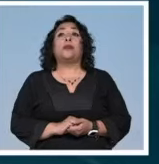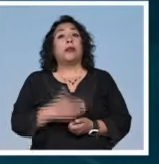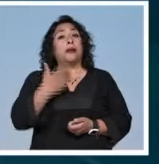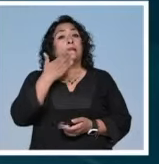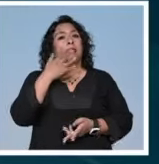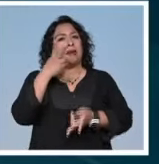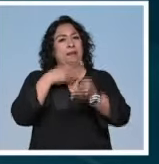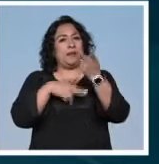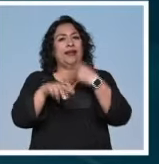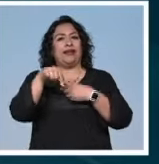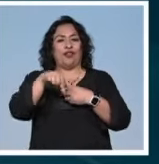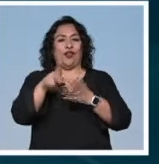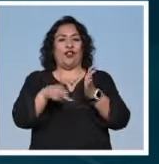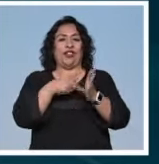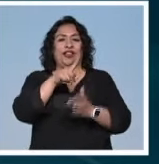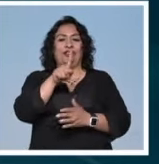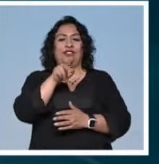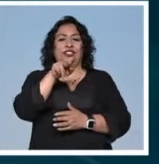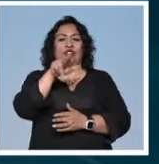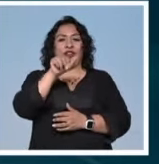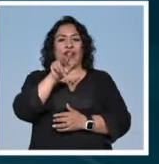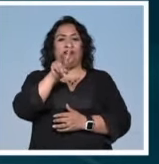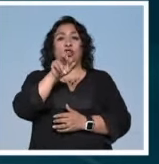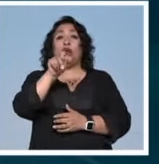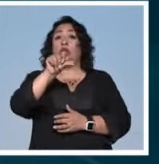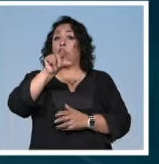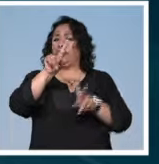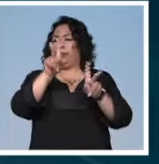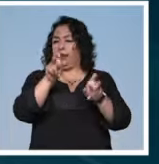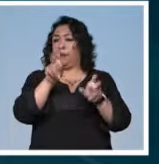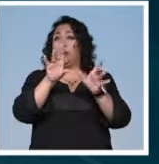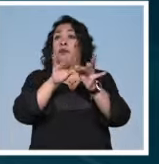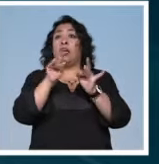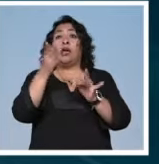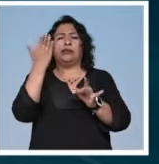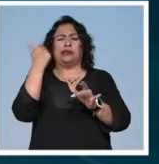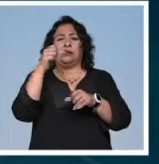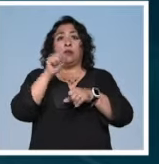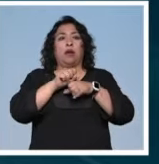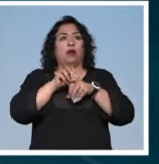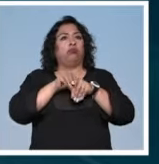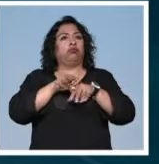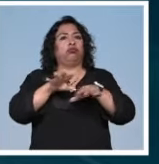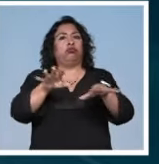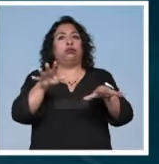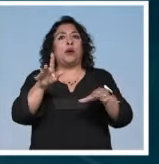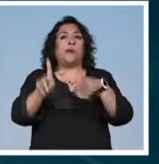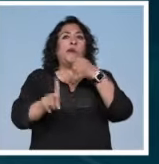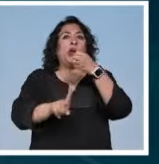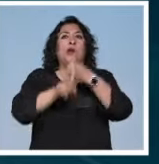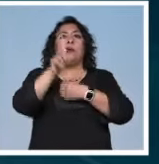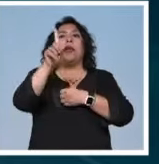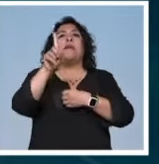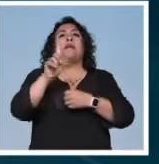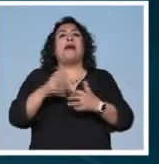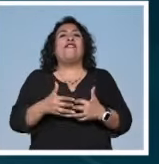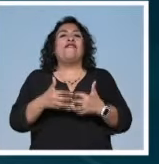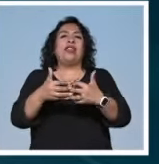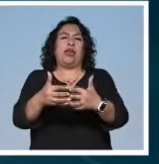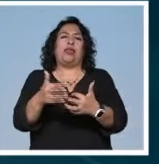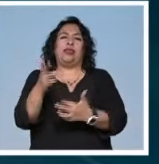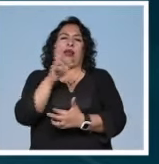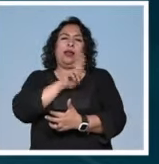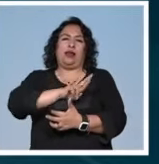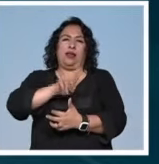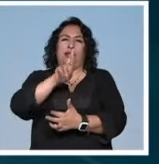Bienvenidos, ya estamos de vuelta en Zona Violeta y bueno, vamos a hablar de un tema porque hace unas semanas se encendió la polémica por el tema de los vientres de alquiler, la